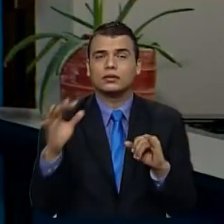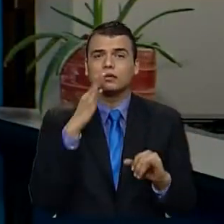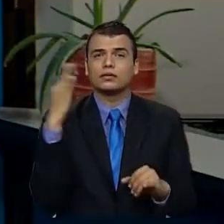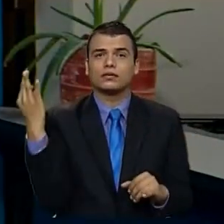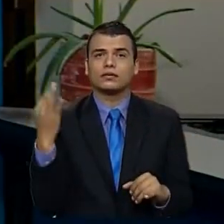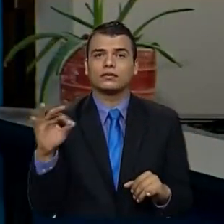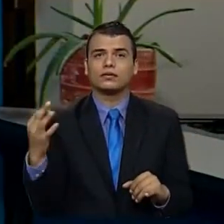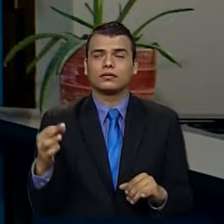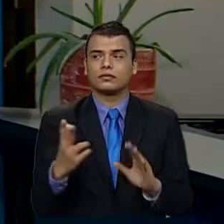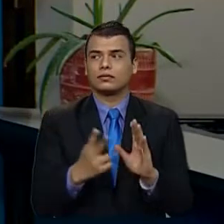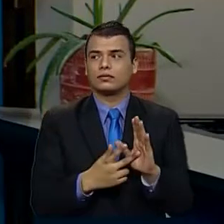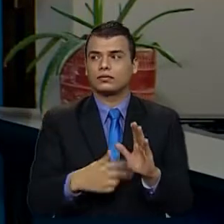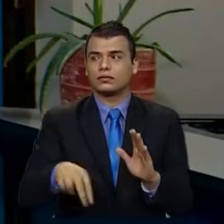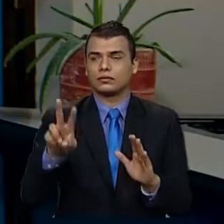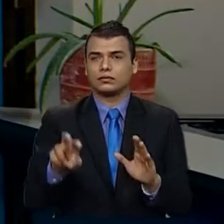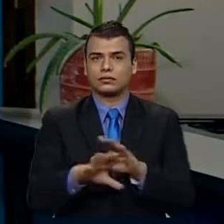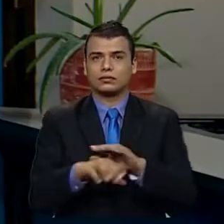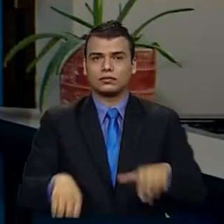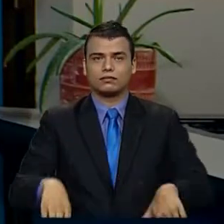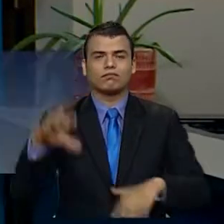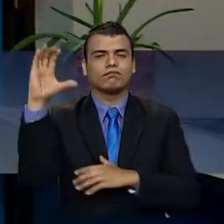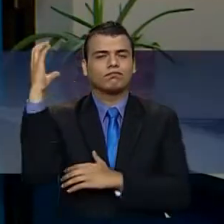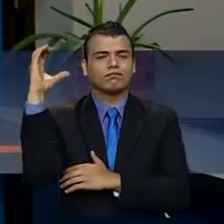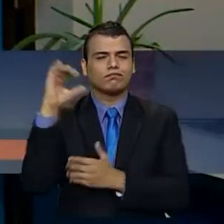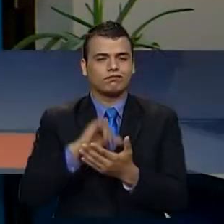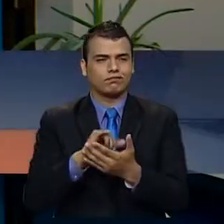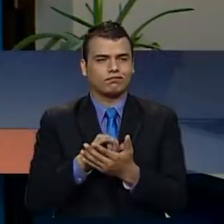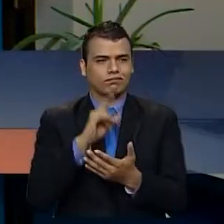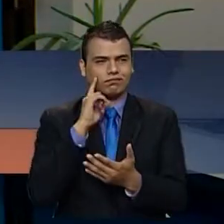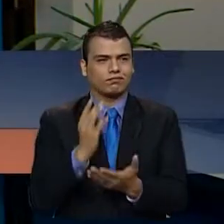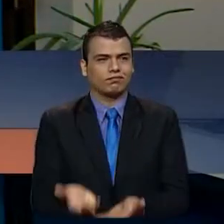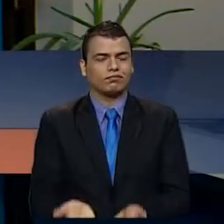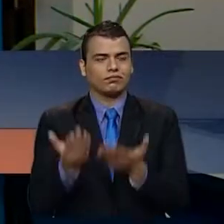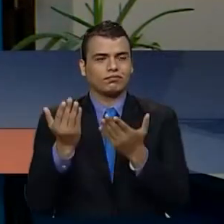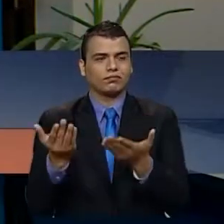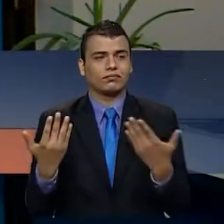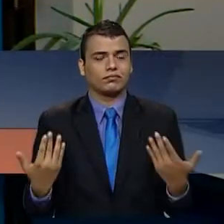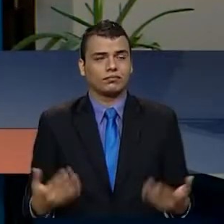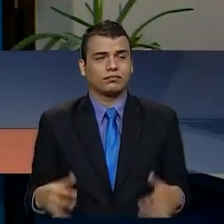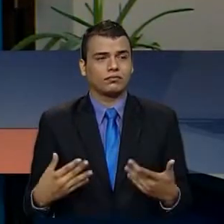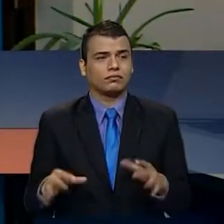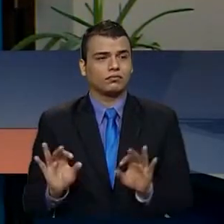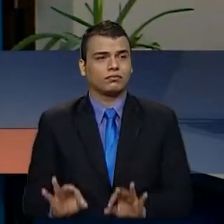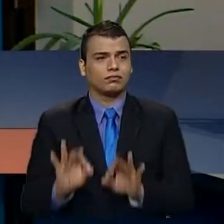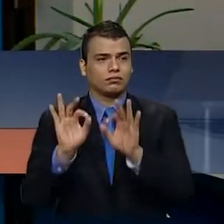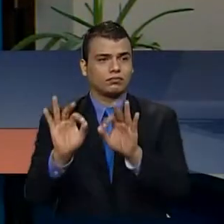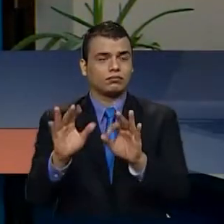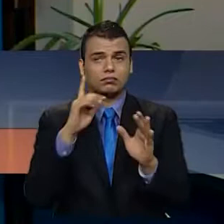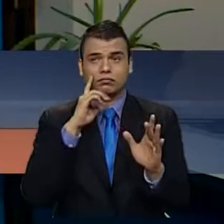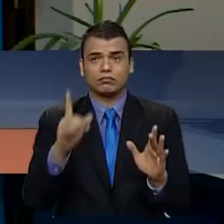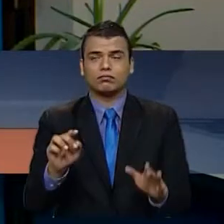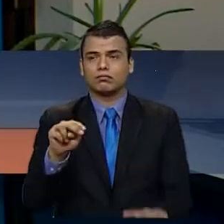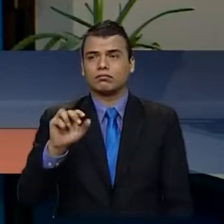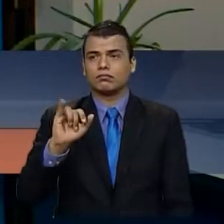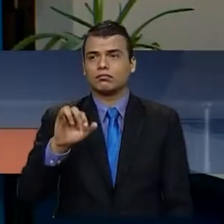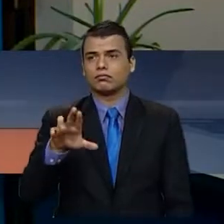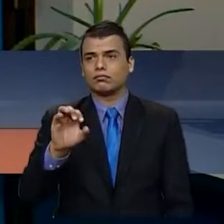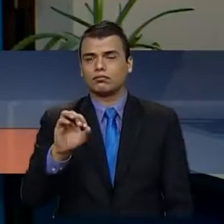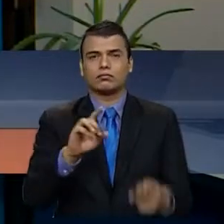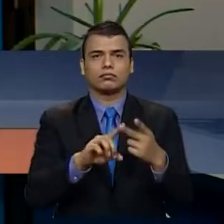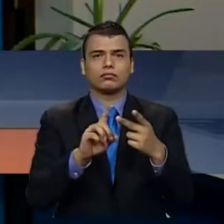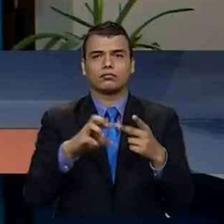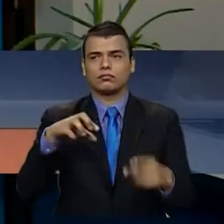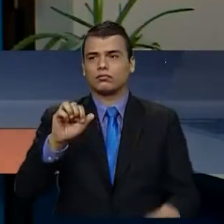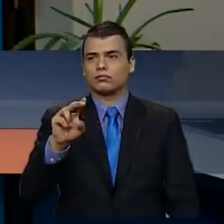Francia. Siete sueños para los colombianos. Los antioqueños Urán, Betancourt y Henao, sumados a Nairo Quintana, Pantano, Chávez